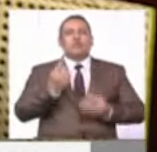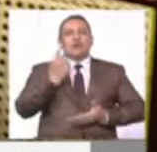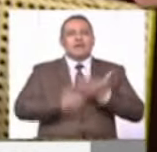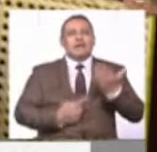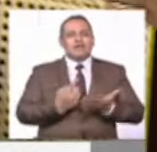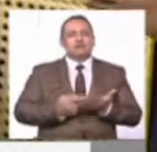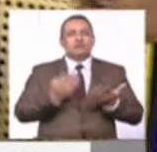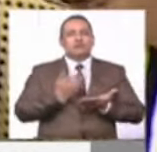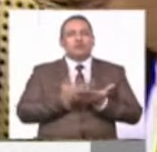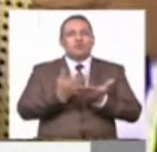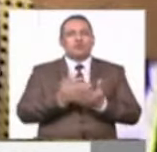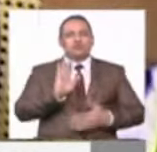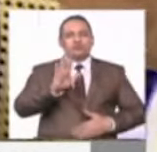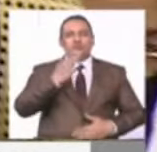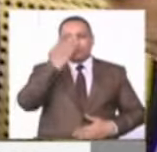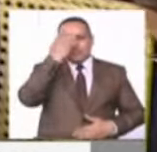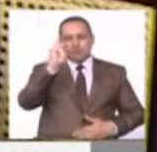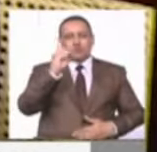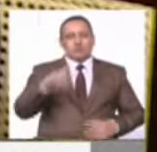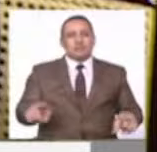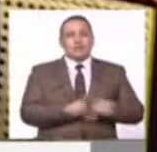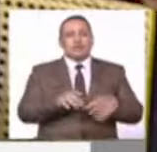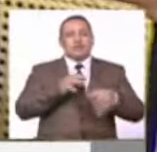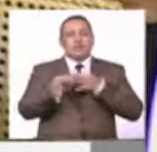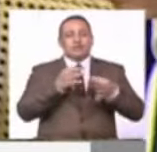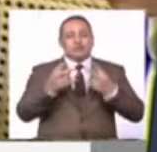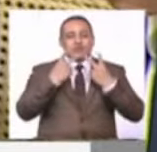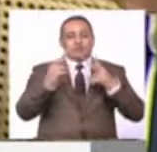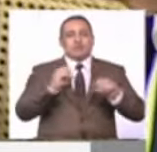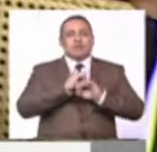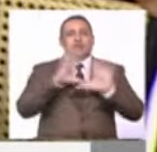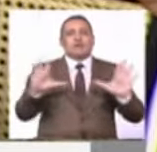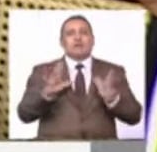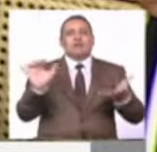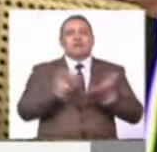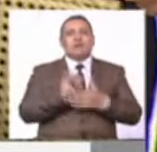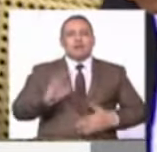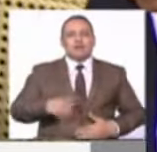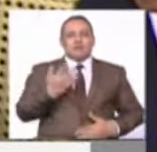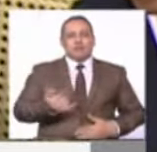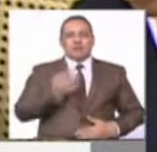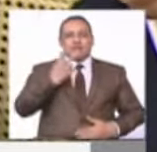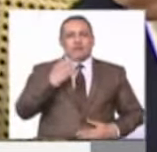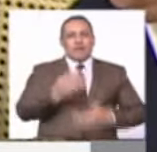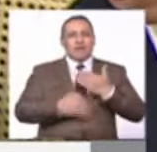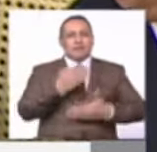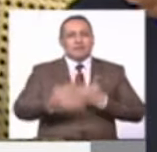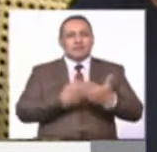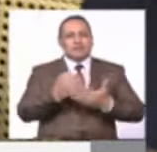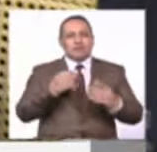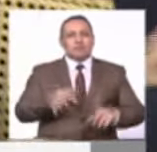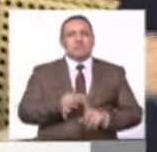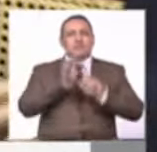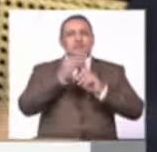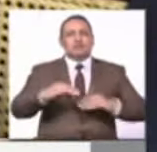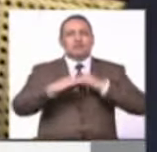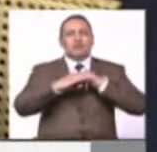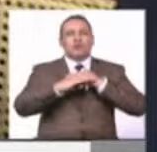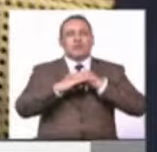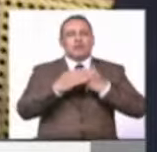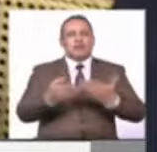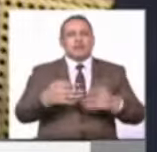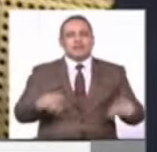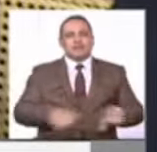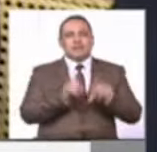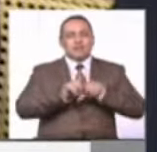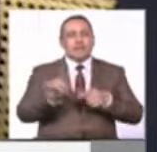sustentó su decisión dijo textualmente que había que optimizar el principio de igualdad